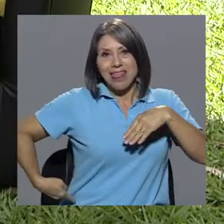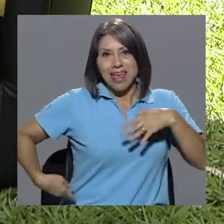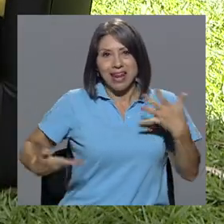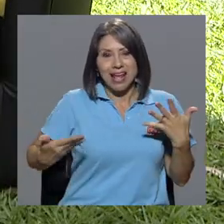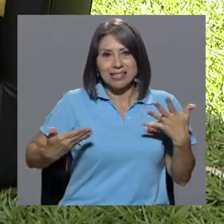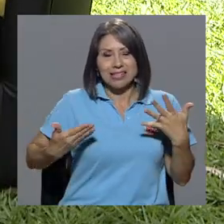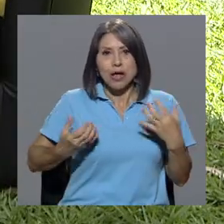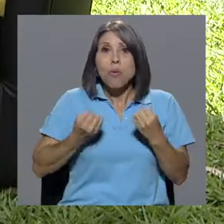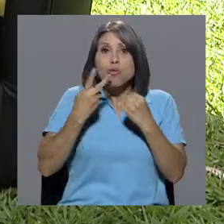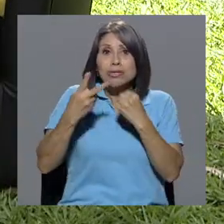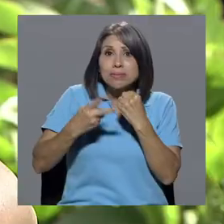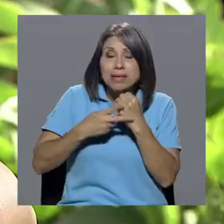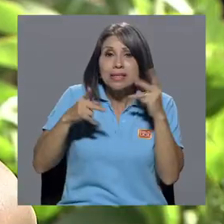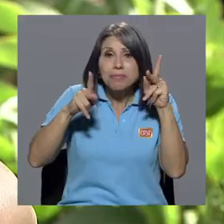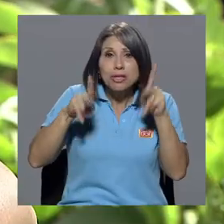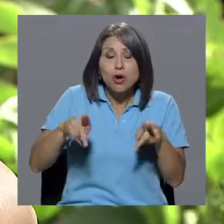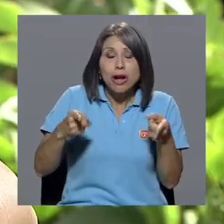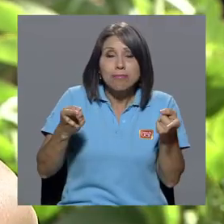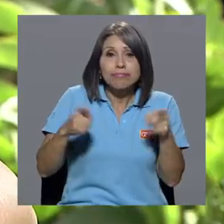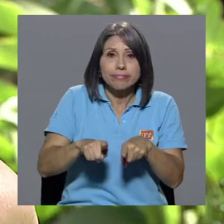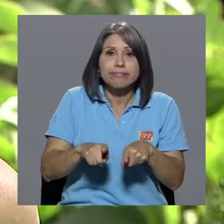provoca muchas ocasiones pues